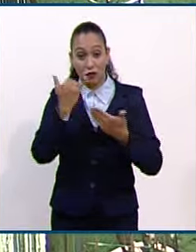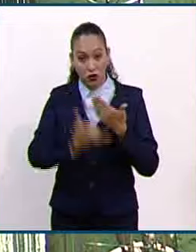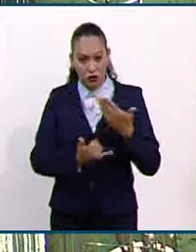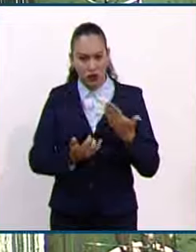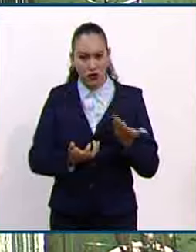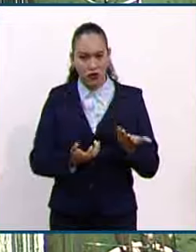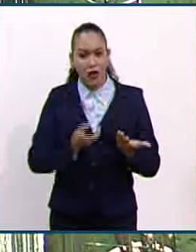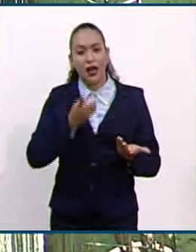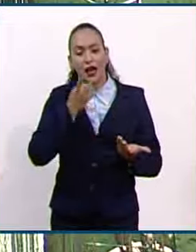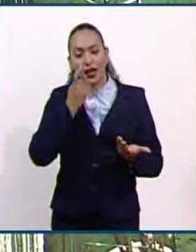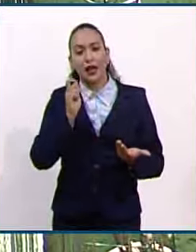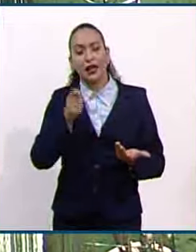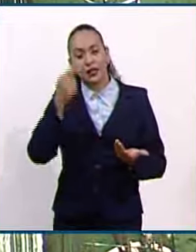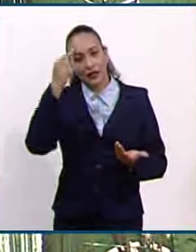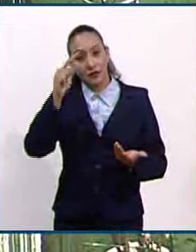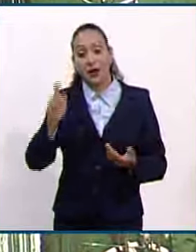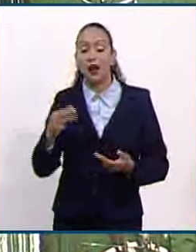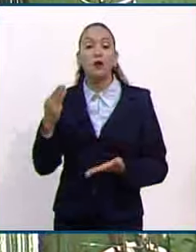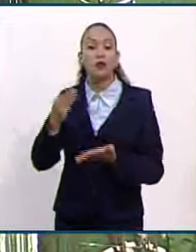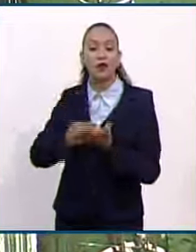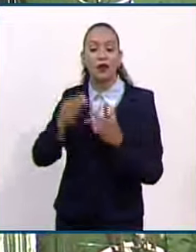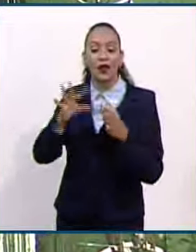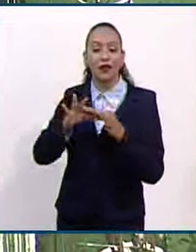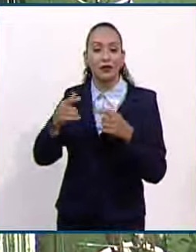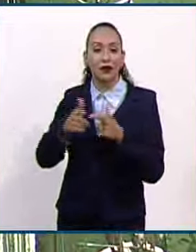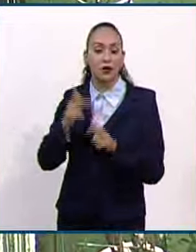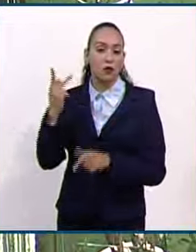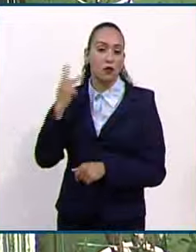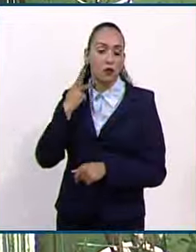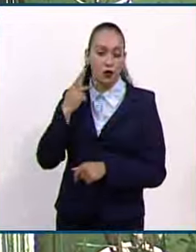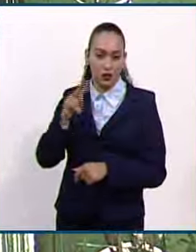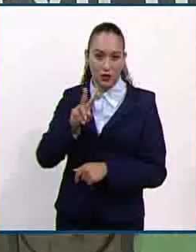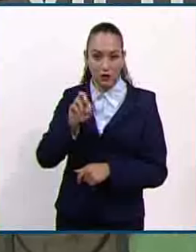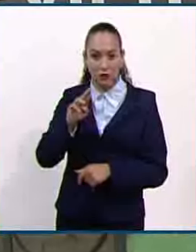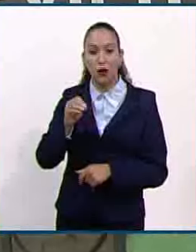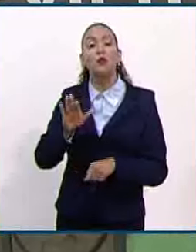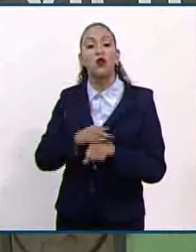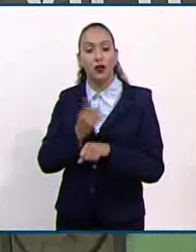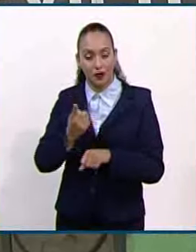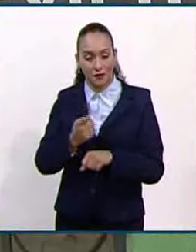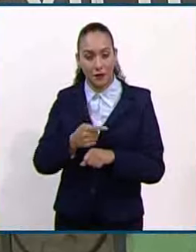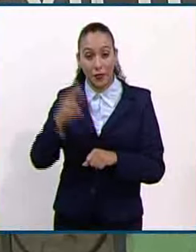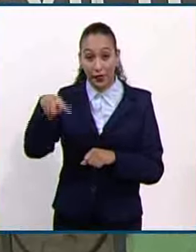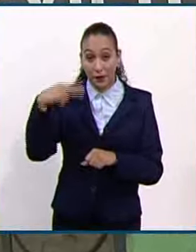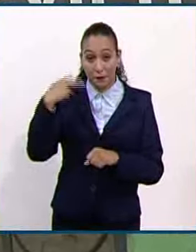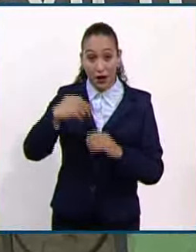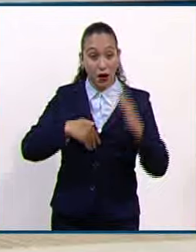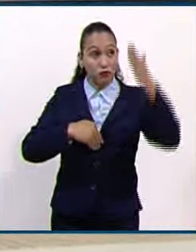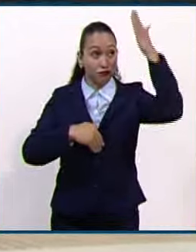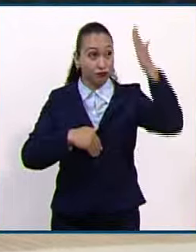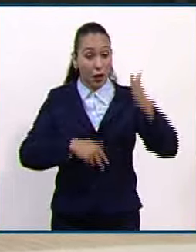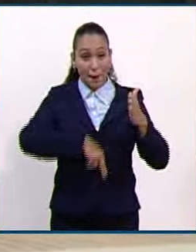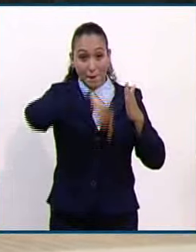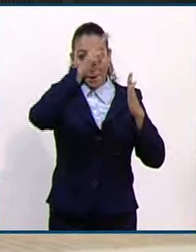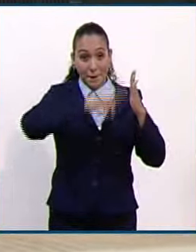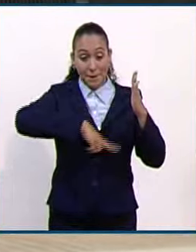la multa que se le impuso al Partido Verde por no reportar la pinta de 6 bardas en el estado de Veracruz, cuyo monto se estima